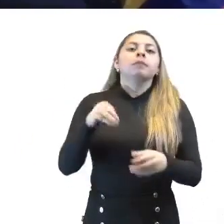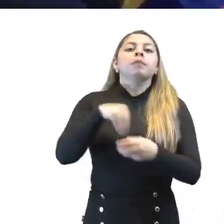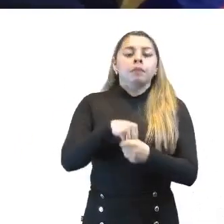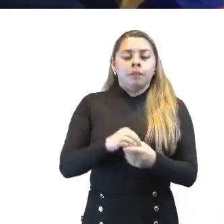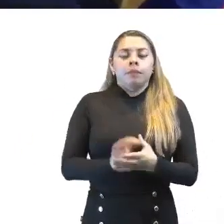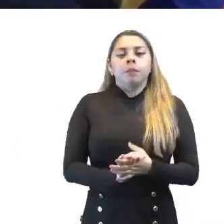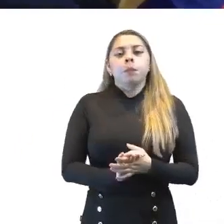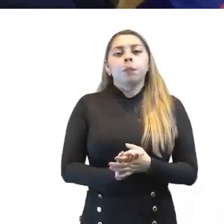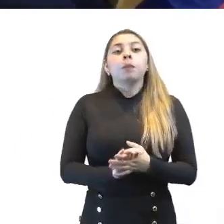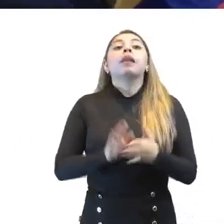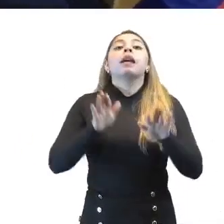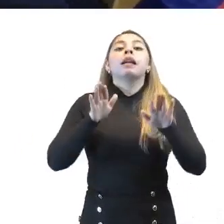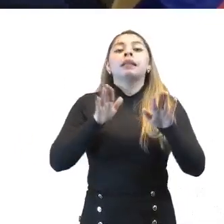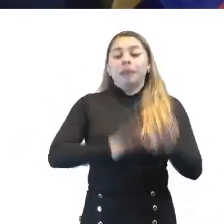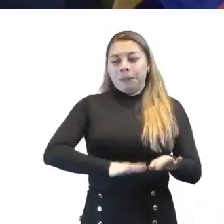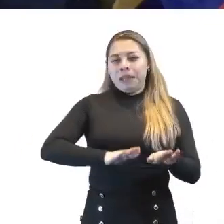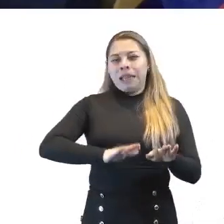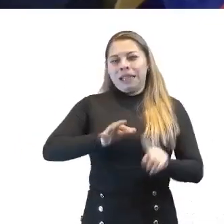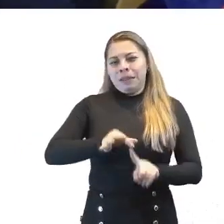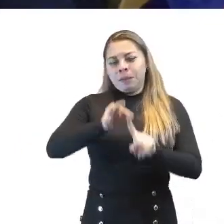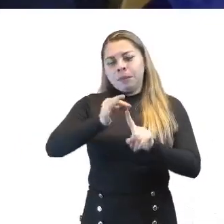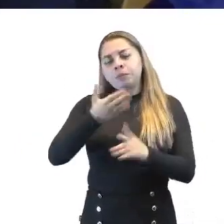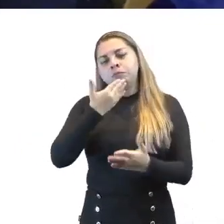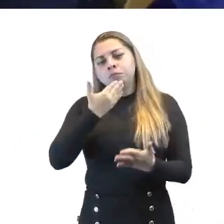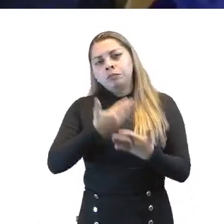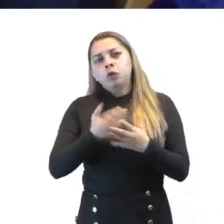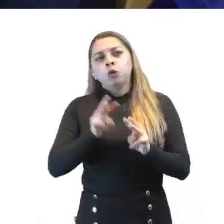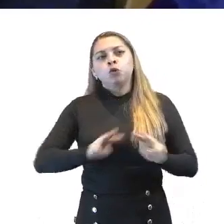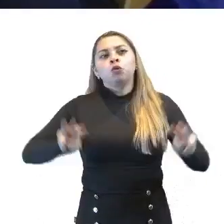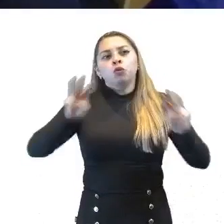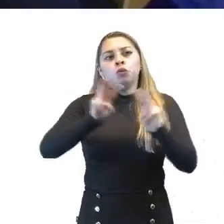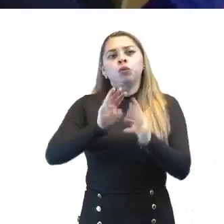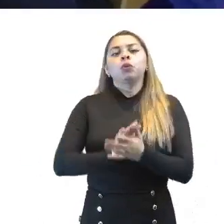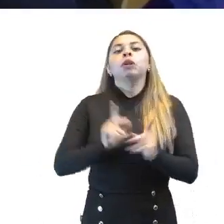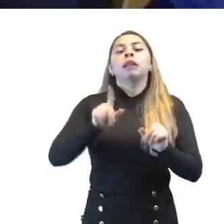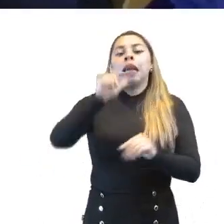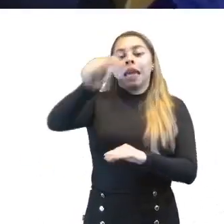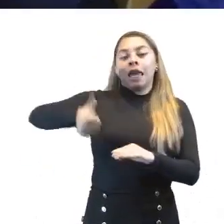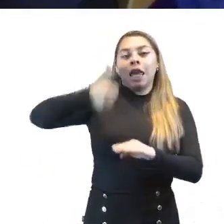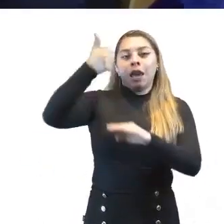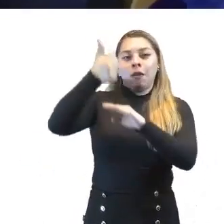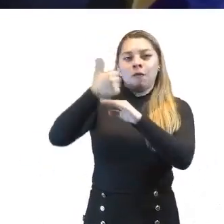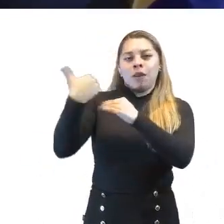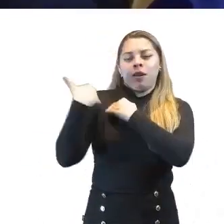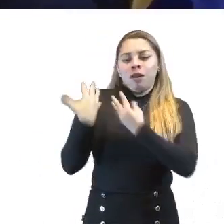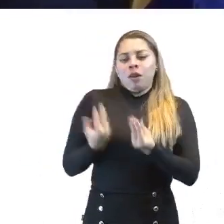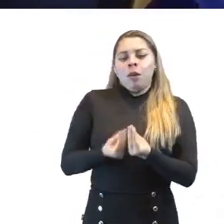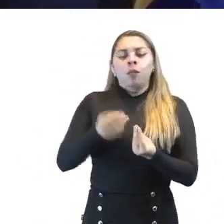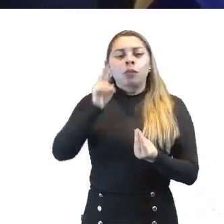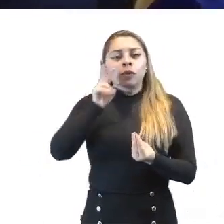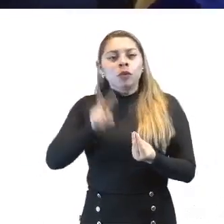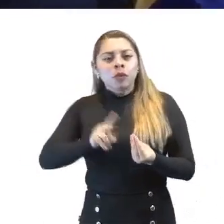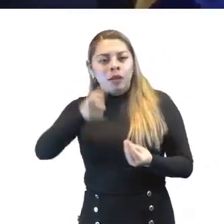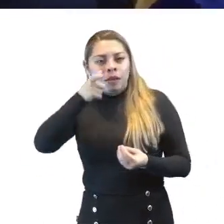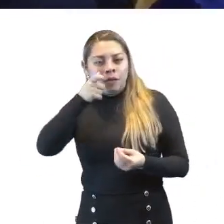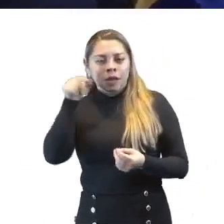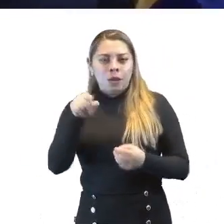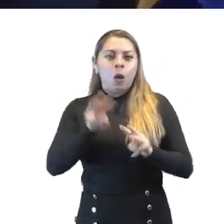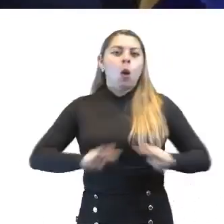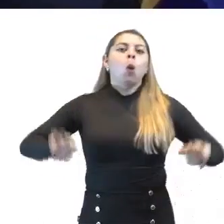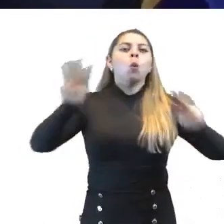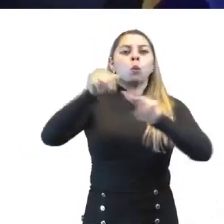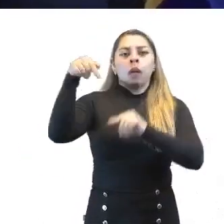especial del Secretariado General de las Naciones Unidas y jefe de la Misión de Verificación de la ONU